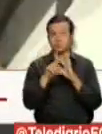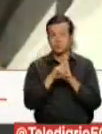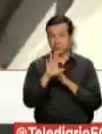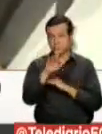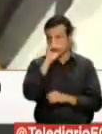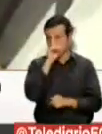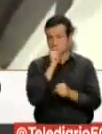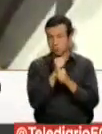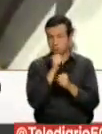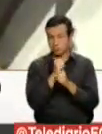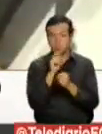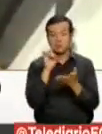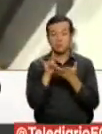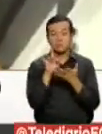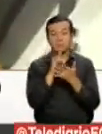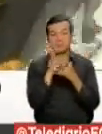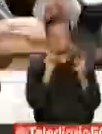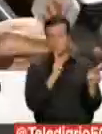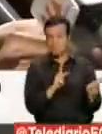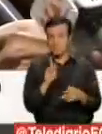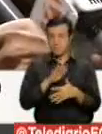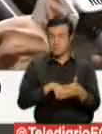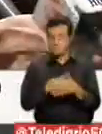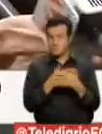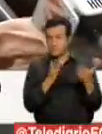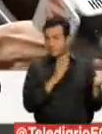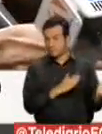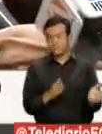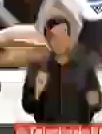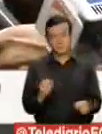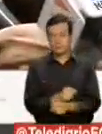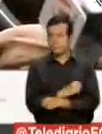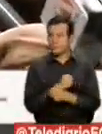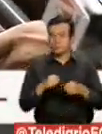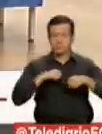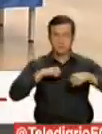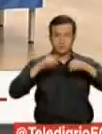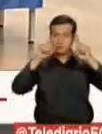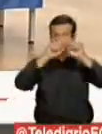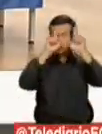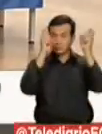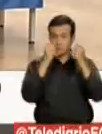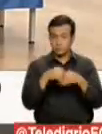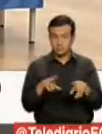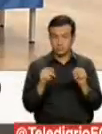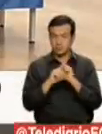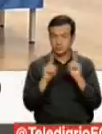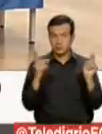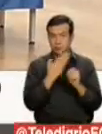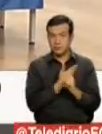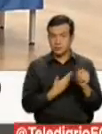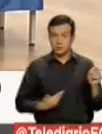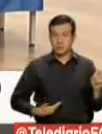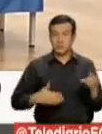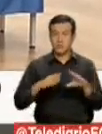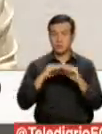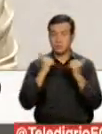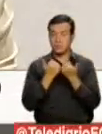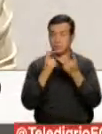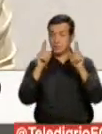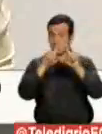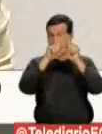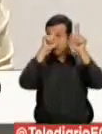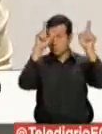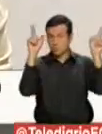Los despidos se cumplirán de acuerdo a un cronograma. Porque tampoco podemos afectar la operatividad de la empresa. El presidente del Comité de Empresa de la Corporación